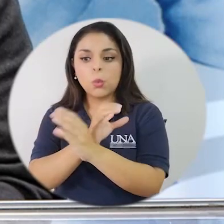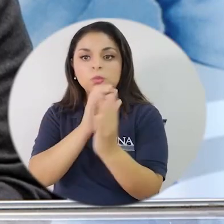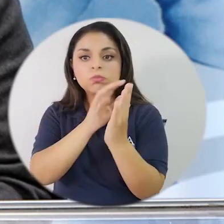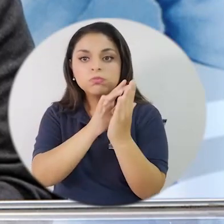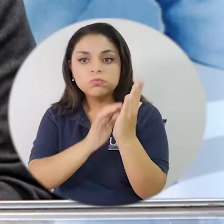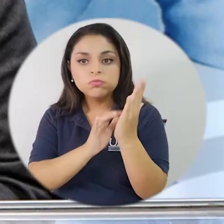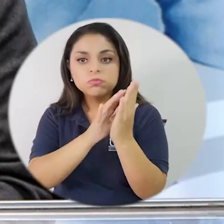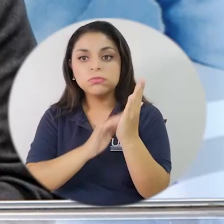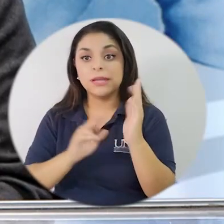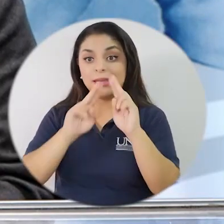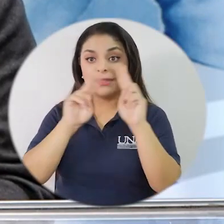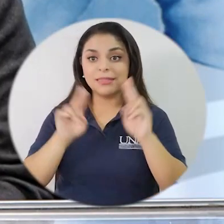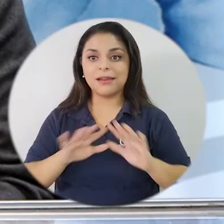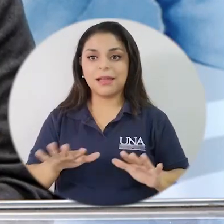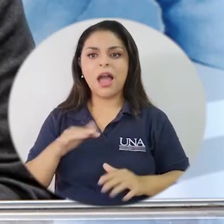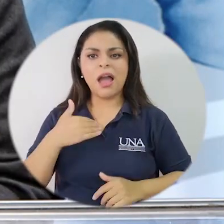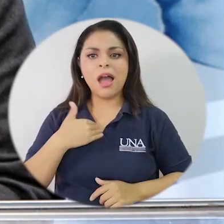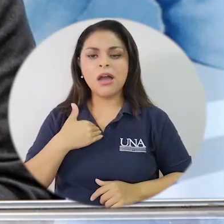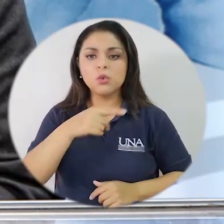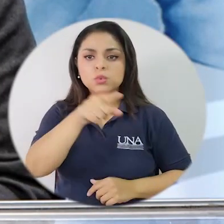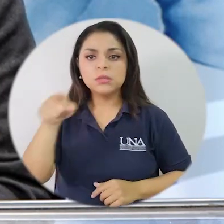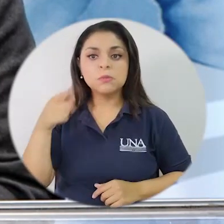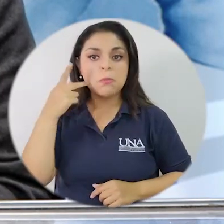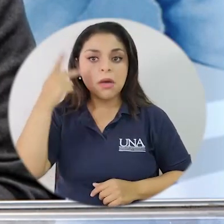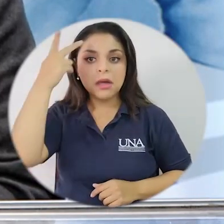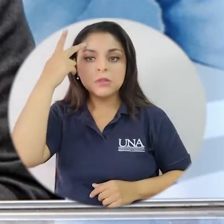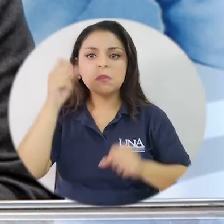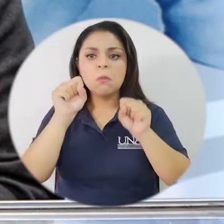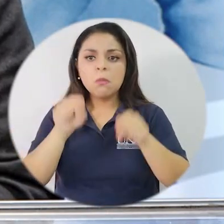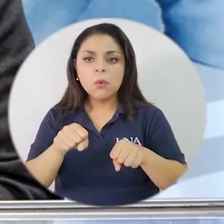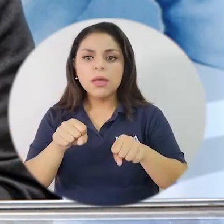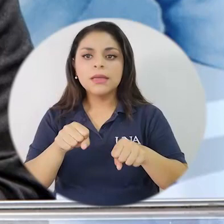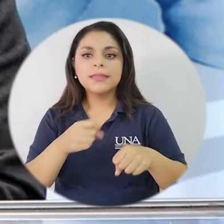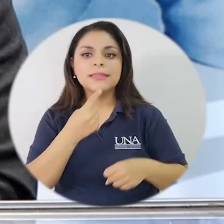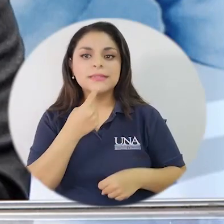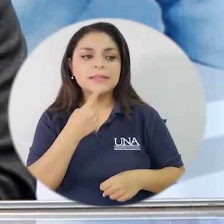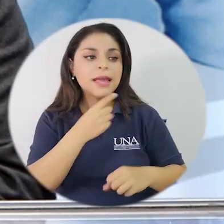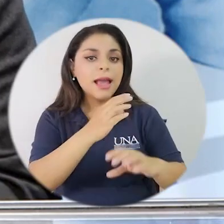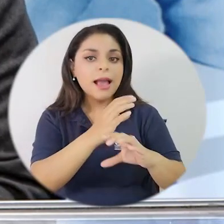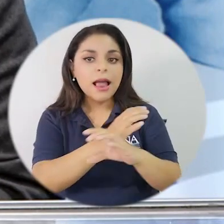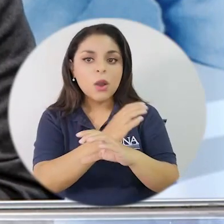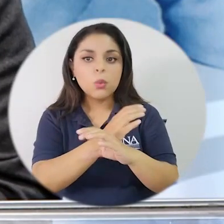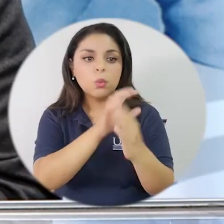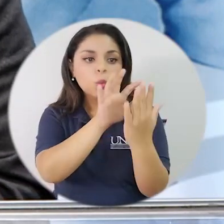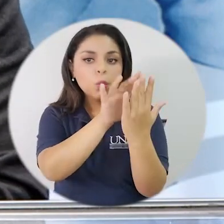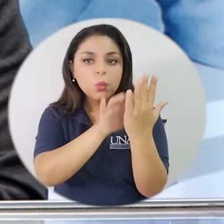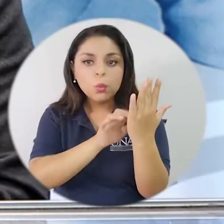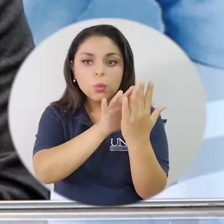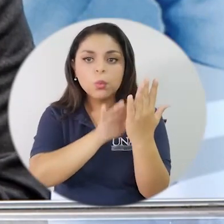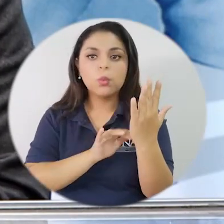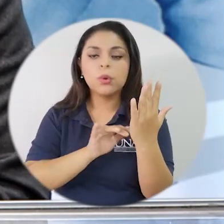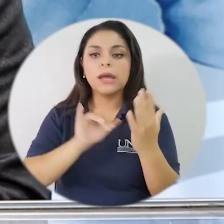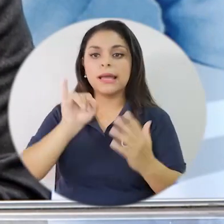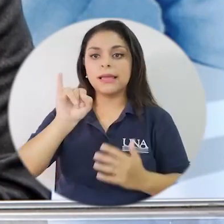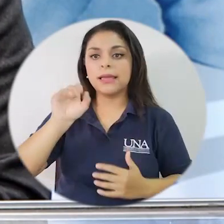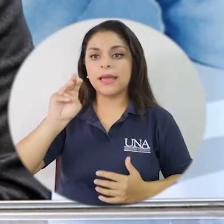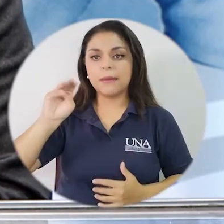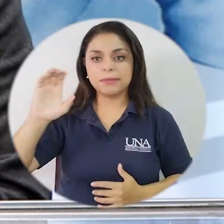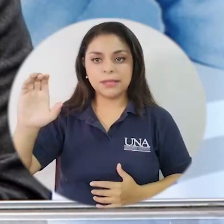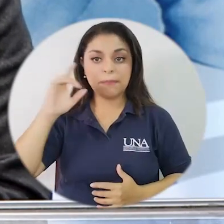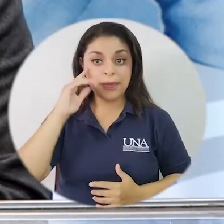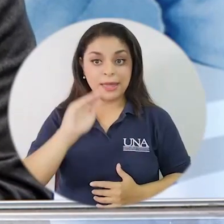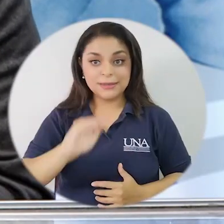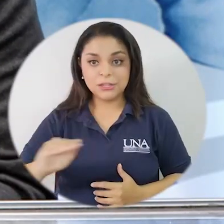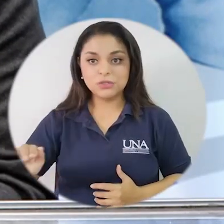hay calculadoras. Uno como padre, si quiere, puede poner calculadora para calcular el índice de masa de